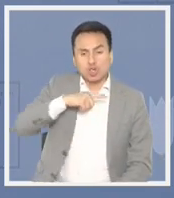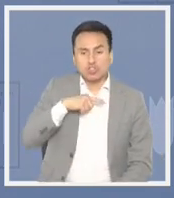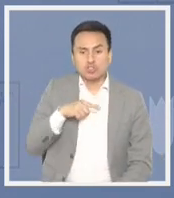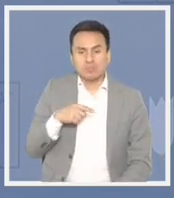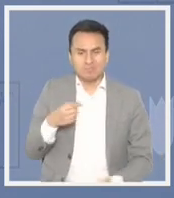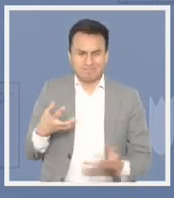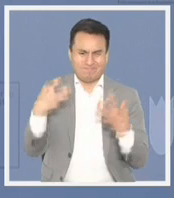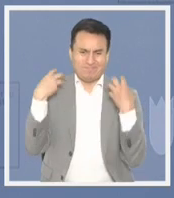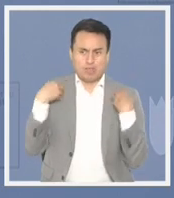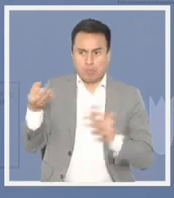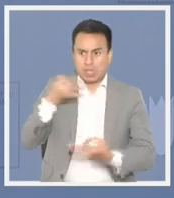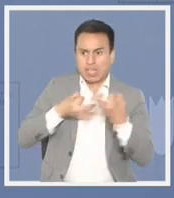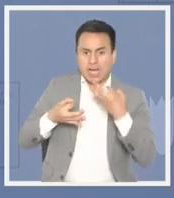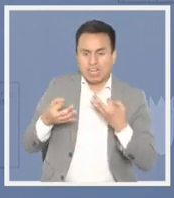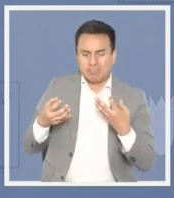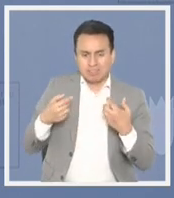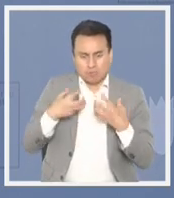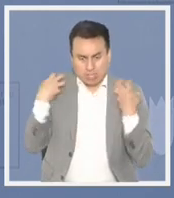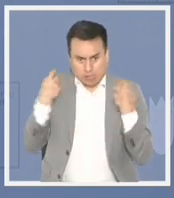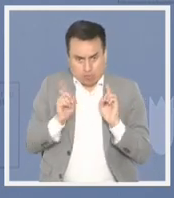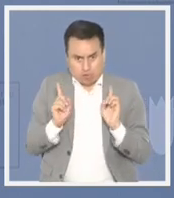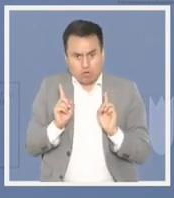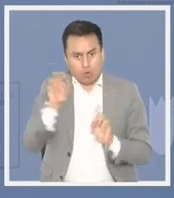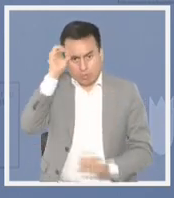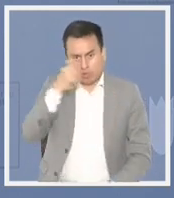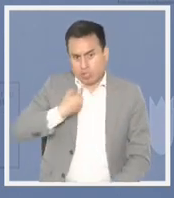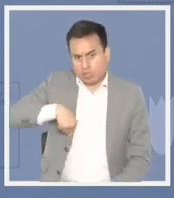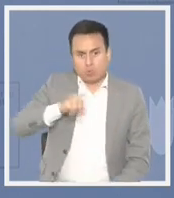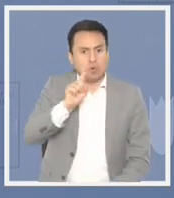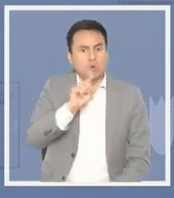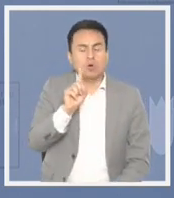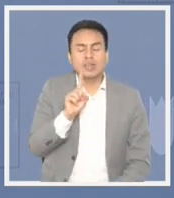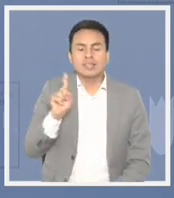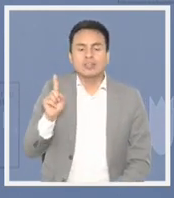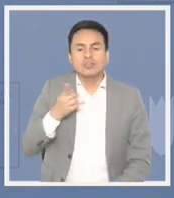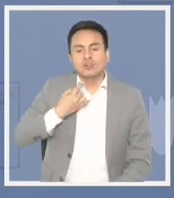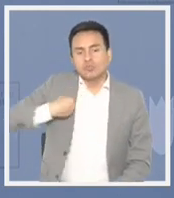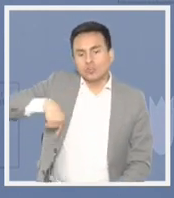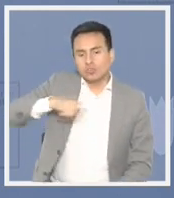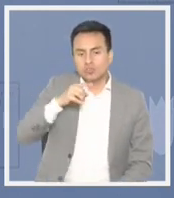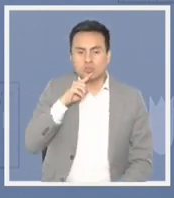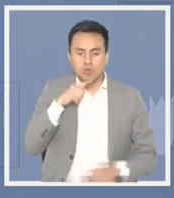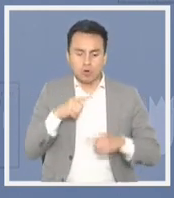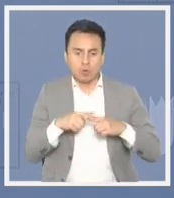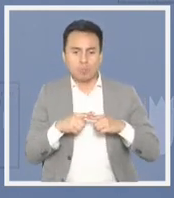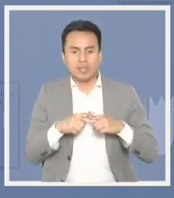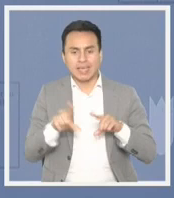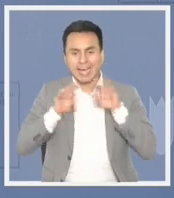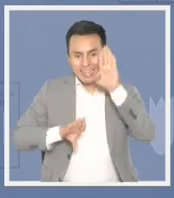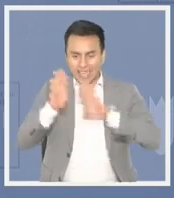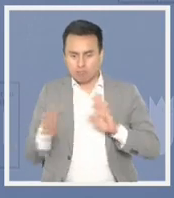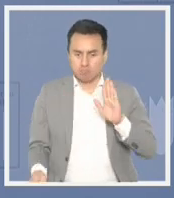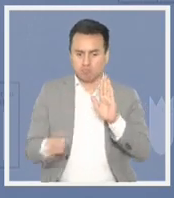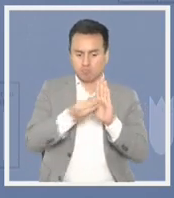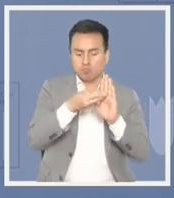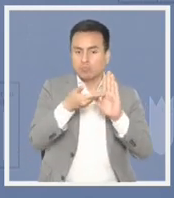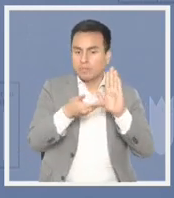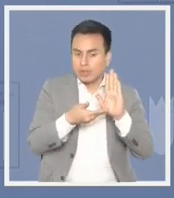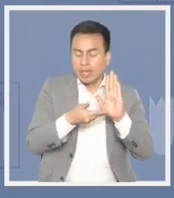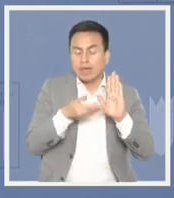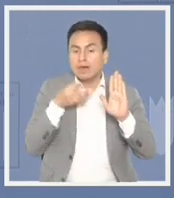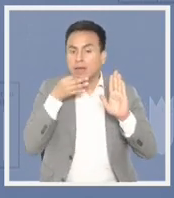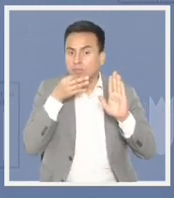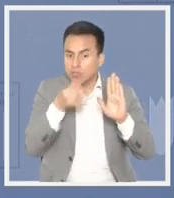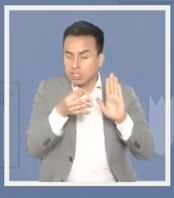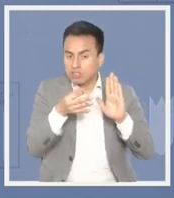trascendidos o comentarios que no sean nuestras opiniones. Nosotros acá, cada vez que hemos nominado a una candidatura, hemos enfatizado